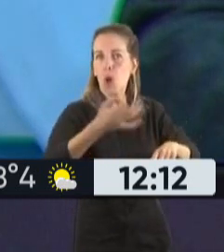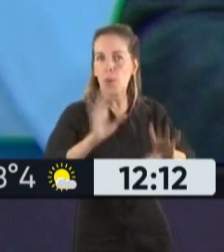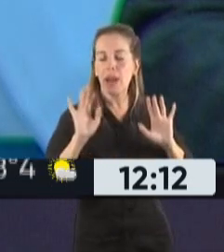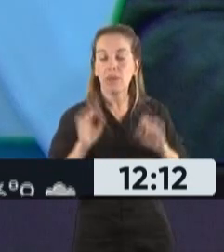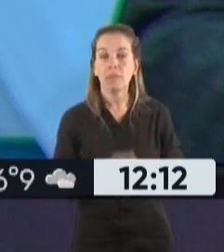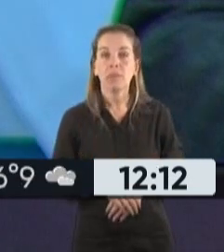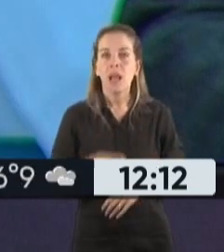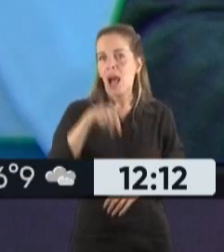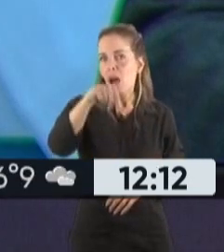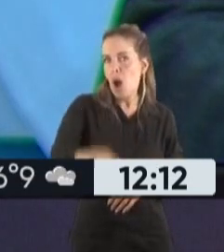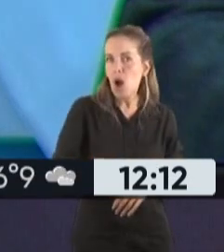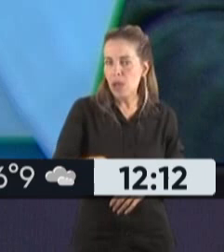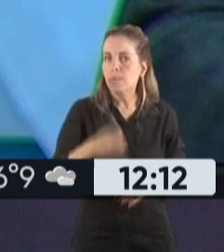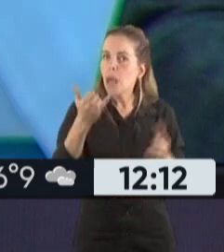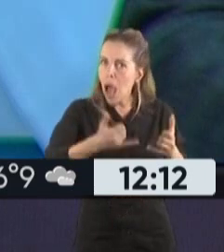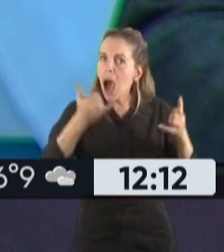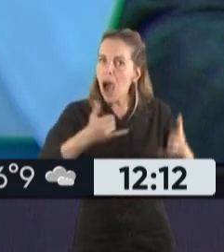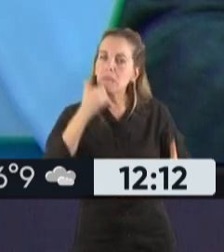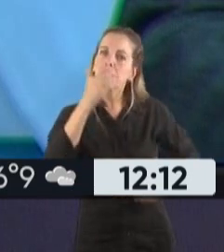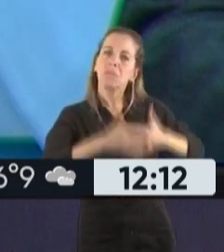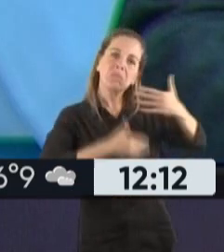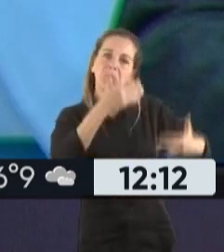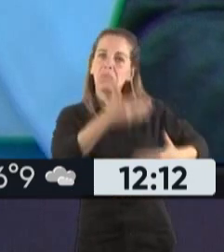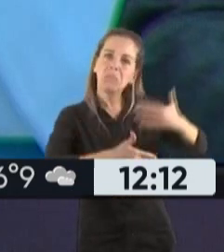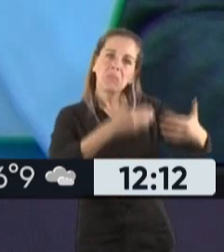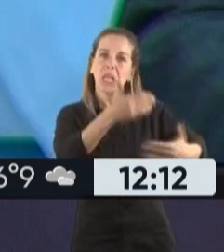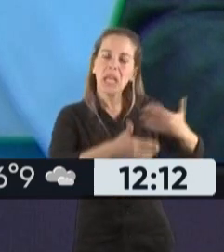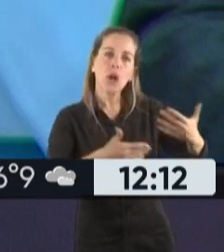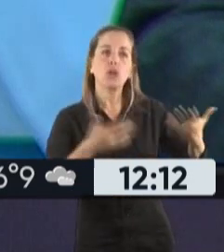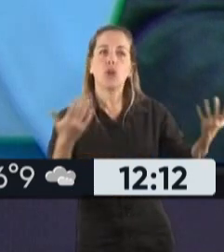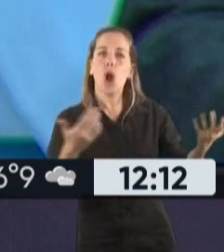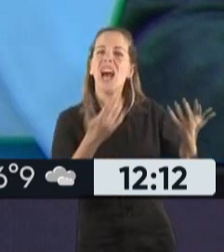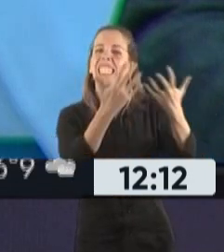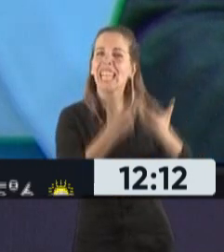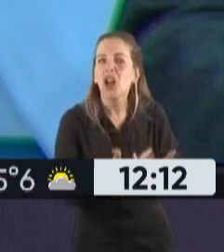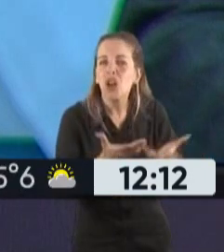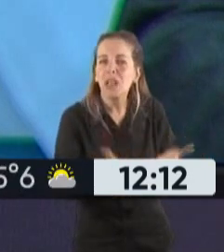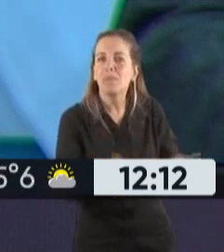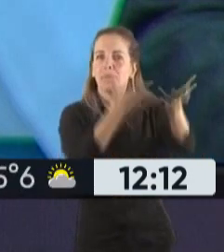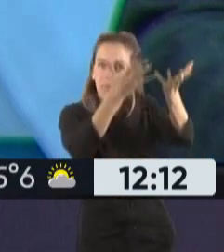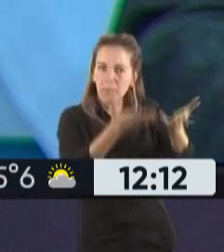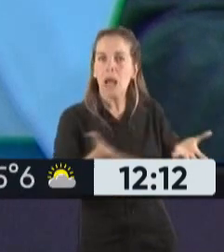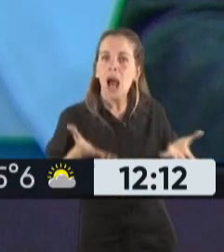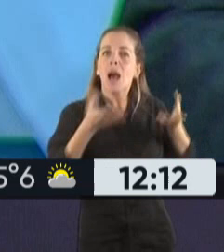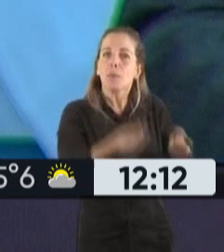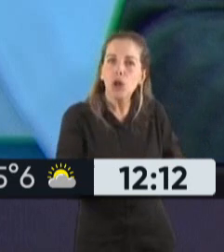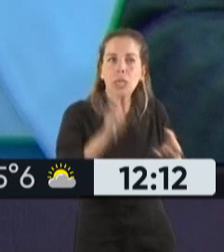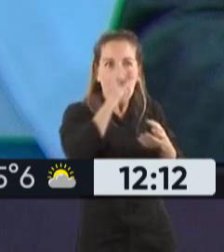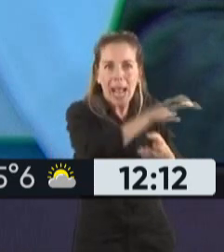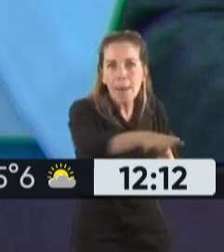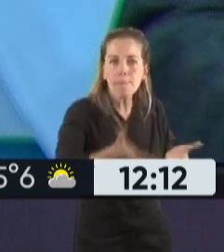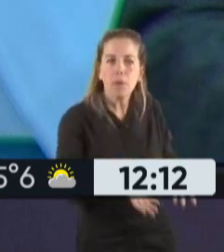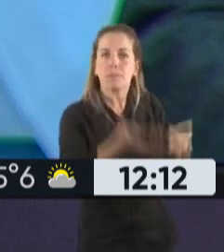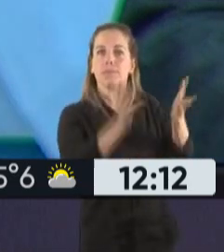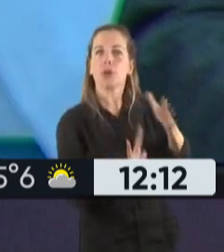día tenemos un desarrollo tecnológico en materia agropecuaria que nos hace líderes en el